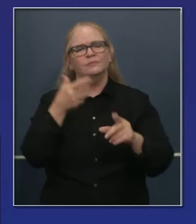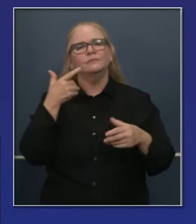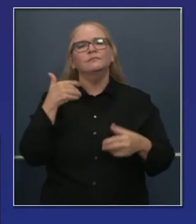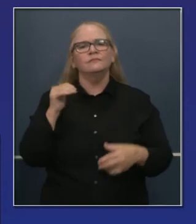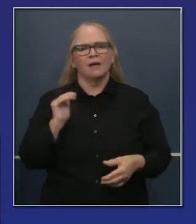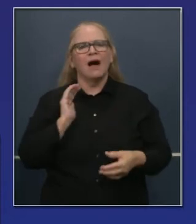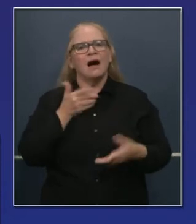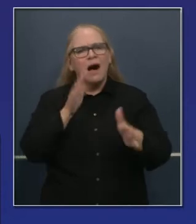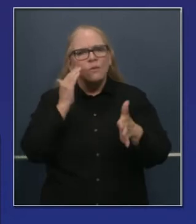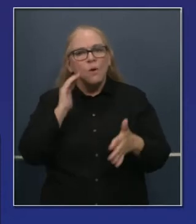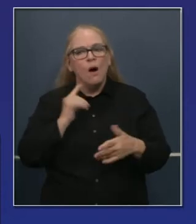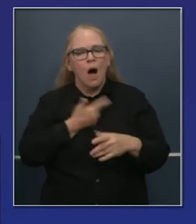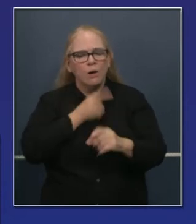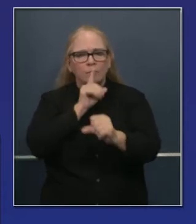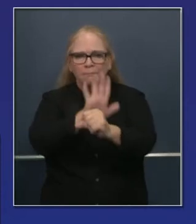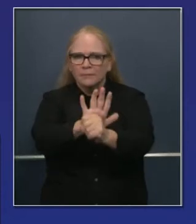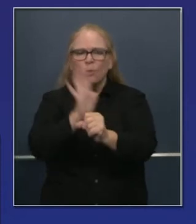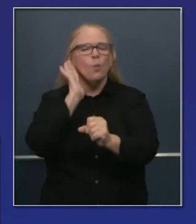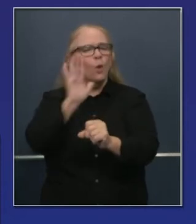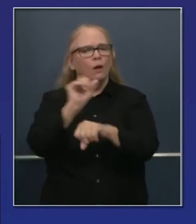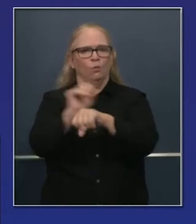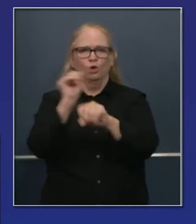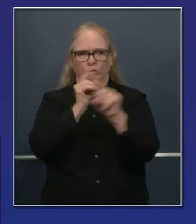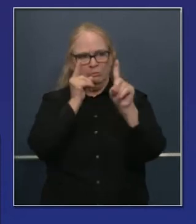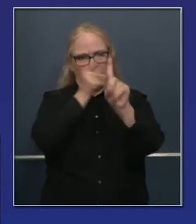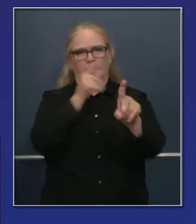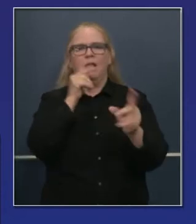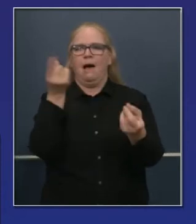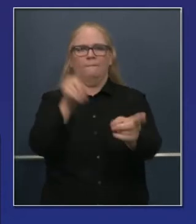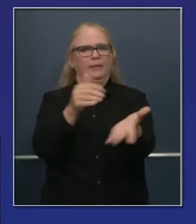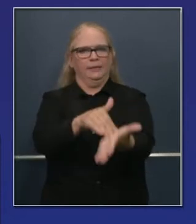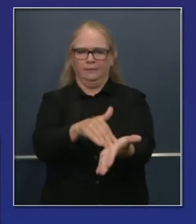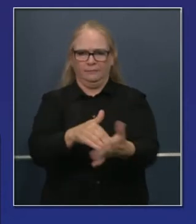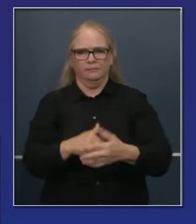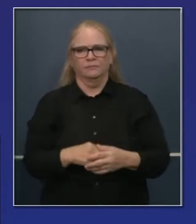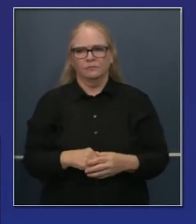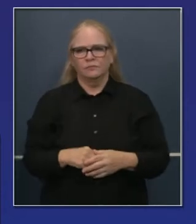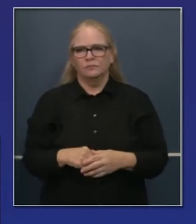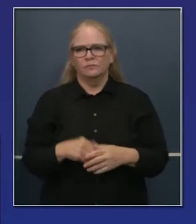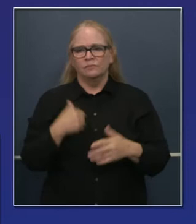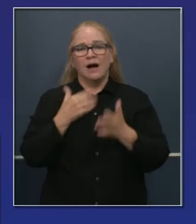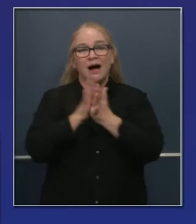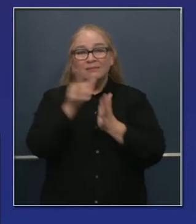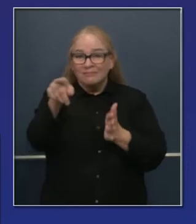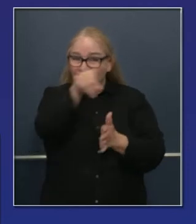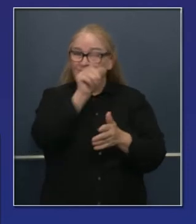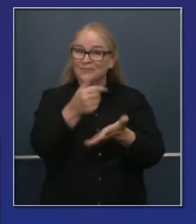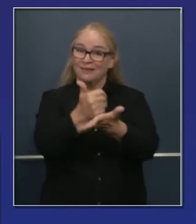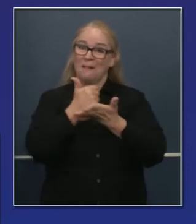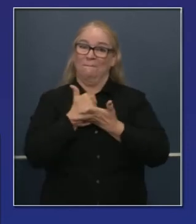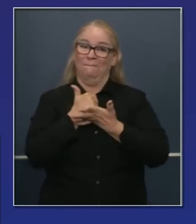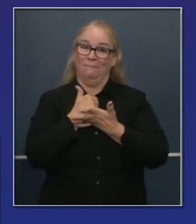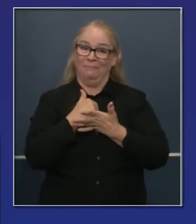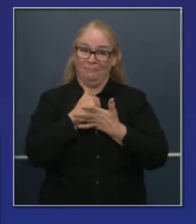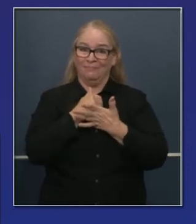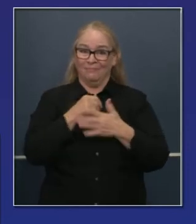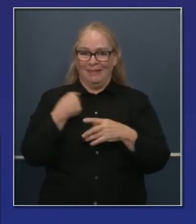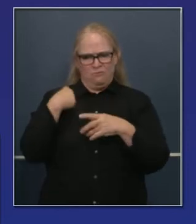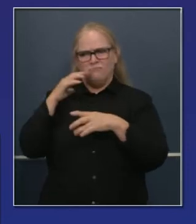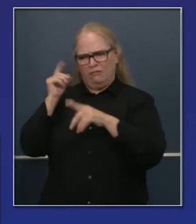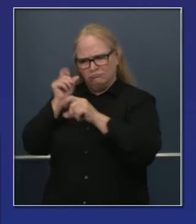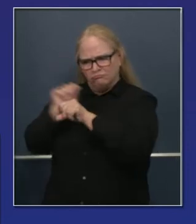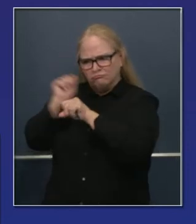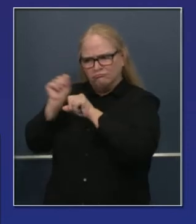que esa es nuestra resolución es pro compromiso y también algo que les pedimos a ustedes que nos